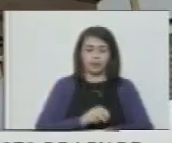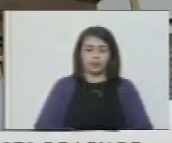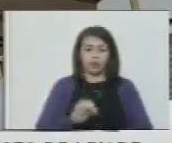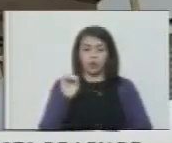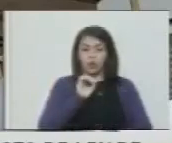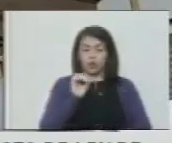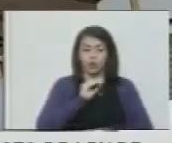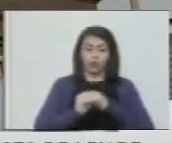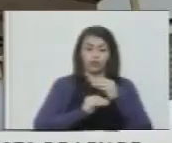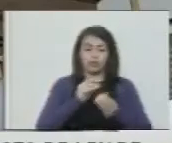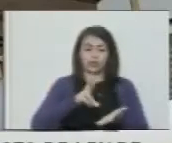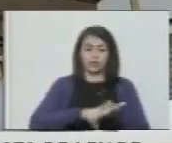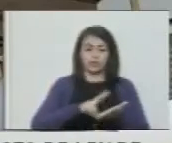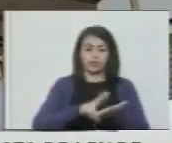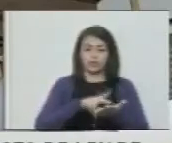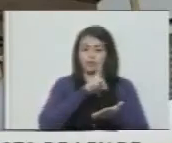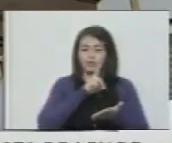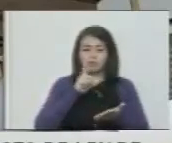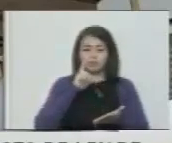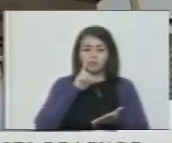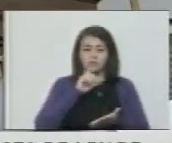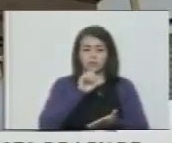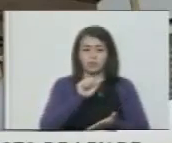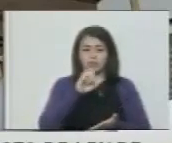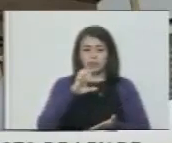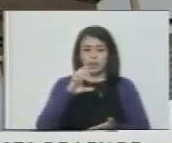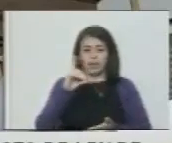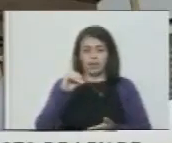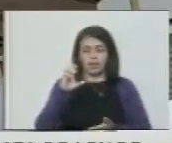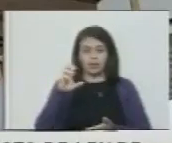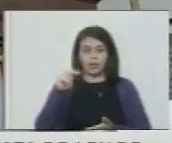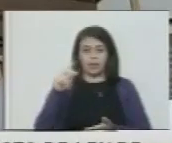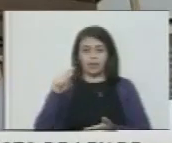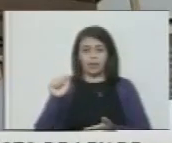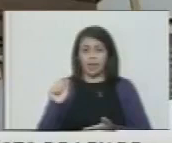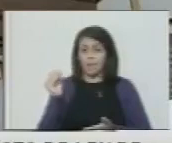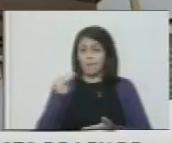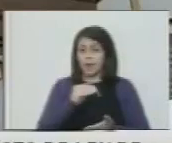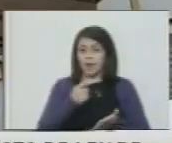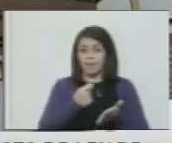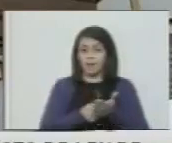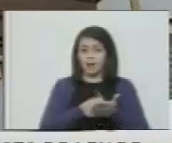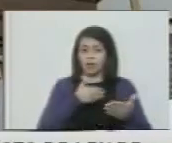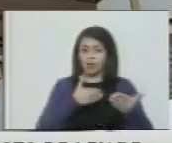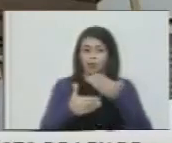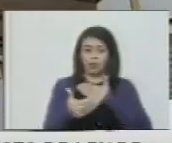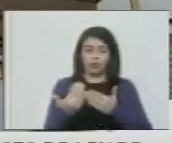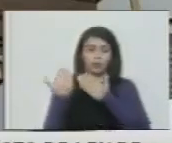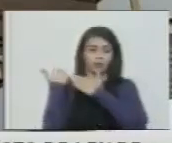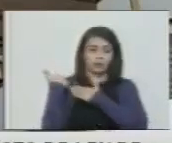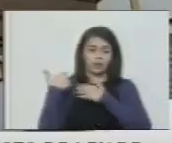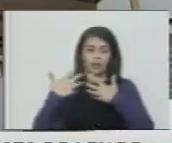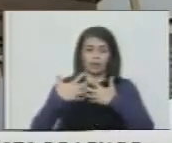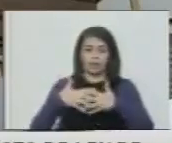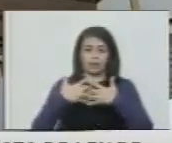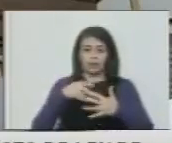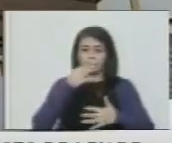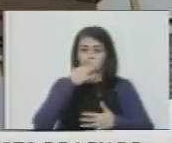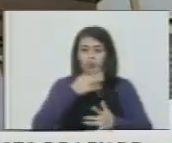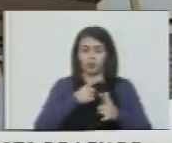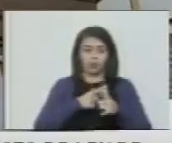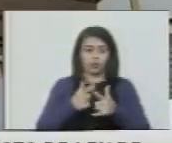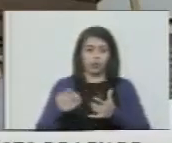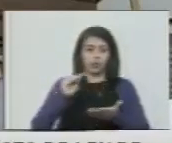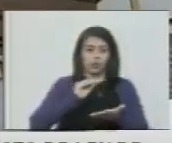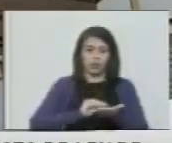de reaseguros denominada cedente traspasa total o parcialmente el riesgo asumido a una empresa de seguros o